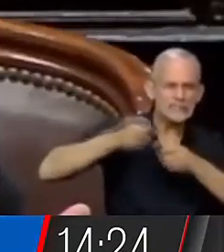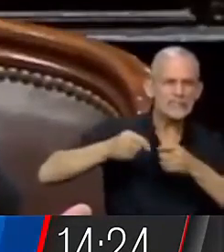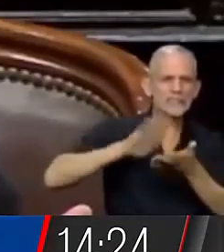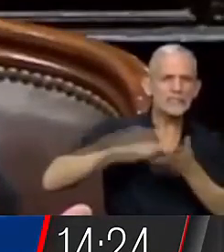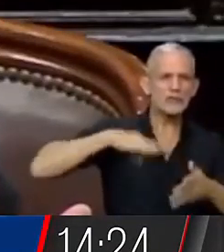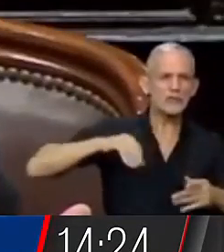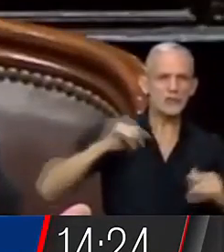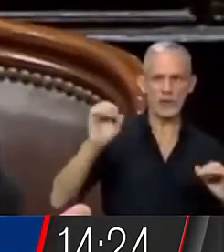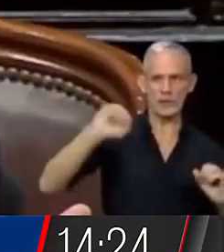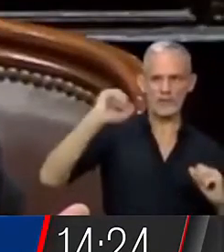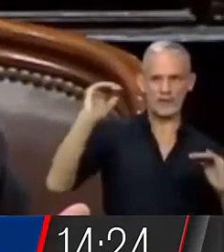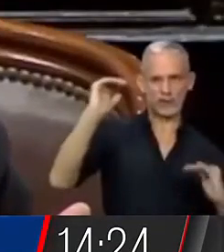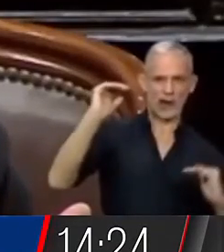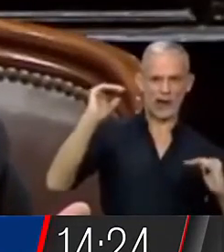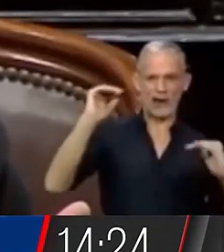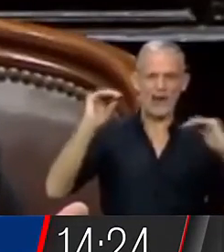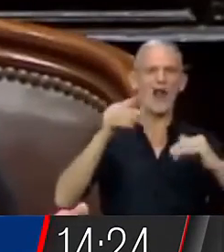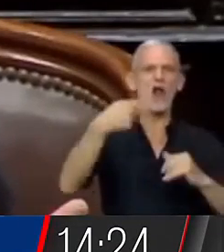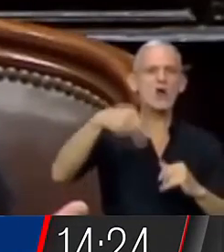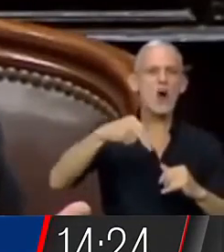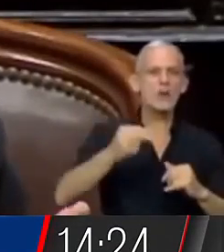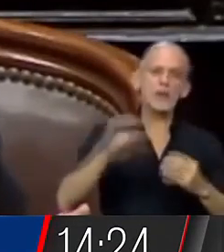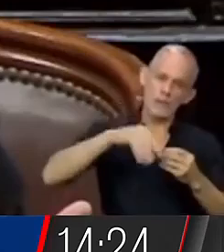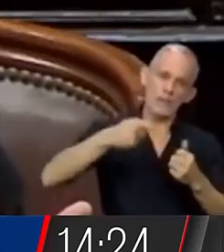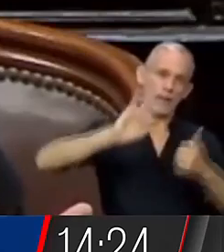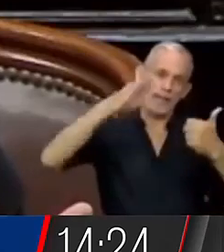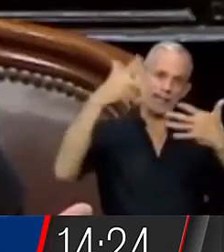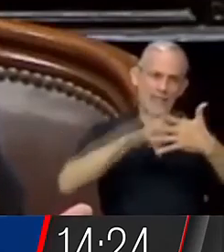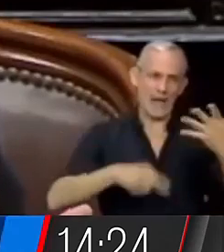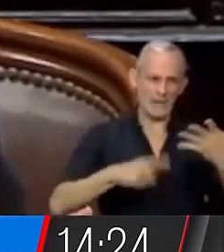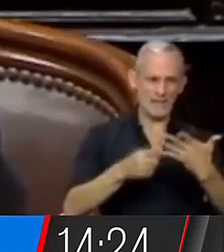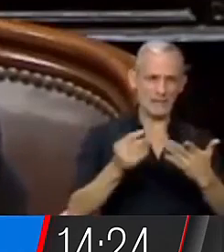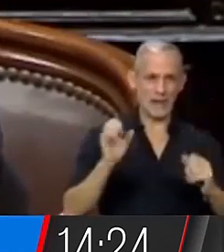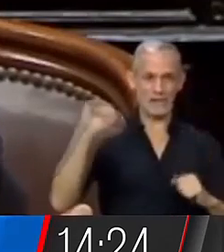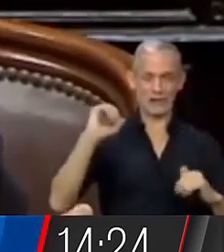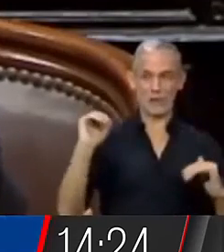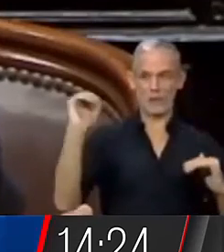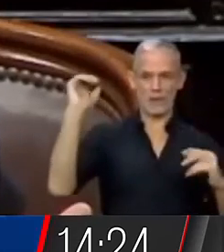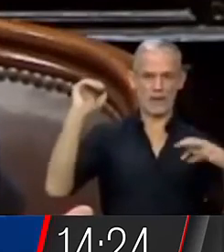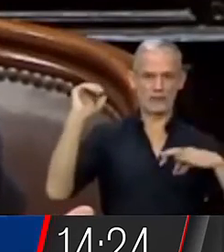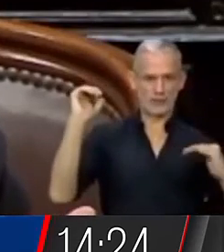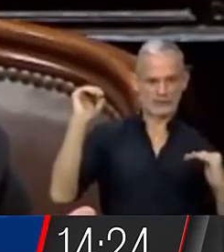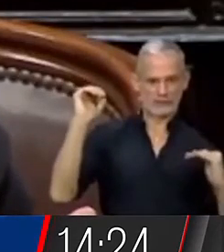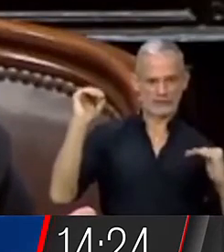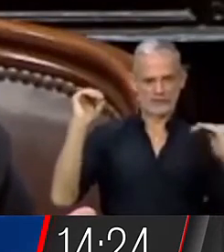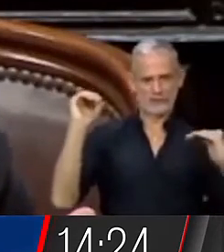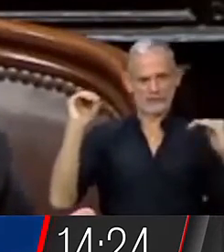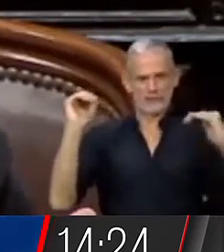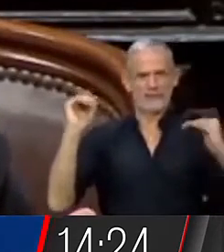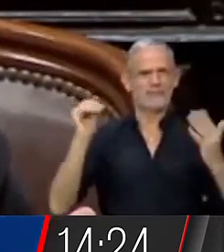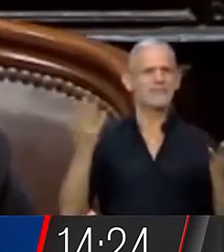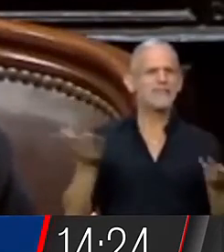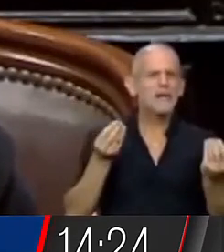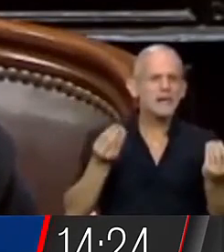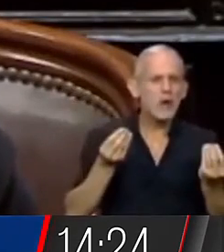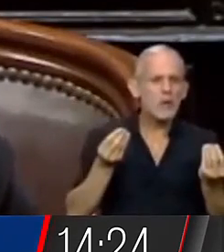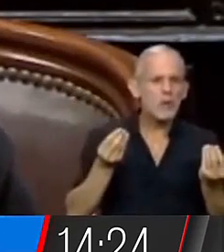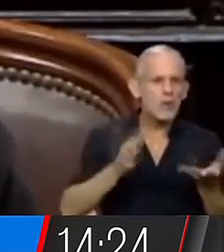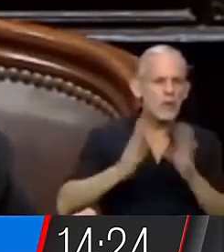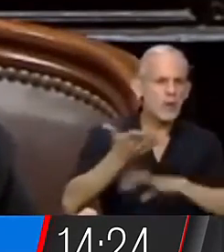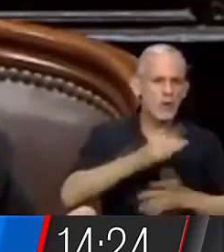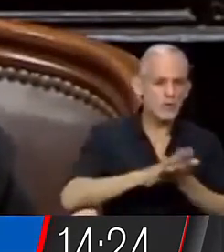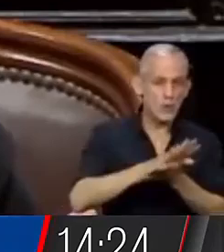alcanzar la inflación. En noviembre nos sentamos por la quinta vez. ¿Y qué vamos a hacer? ¿Vamos a generar